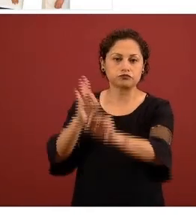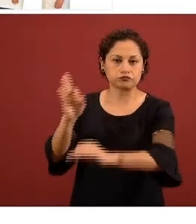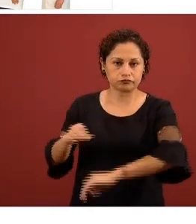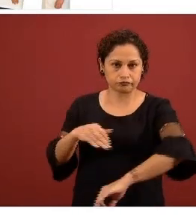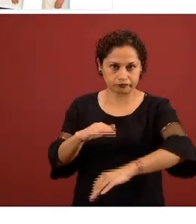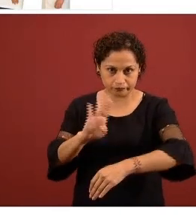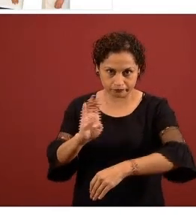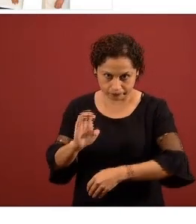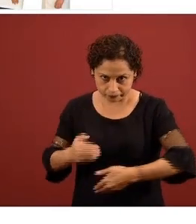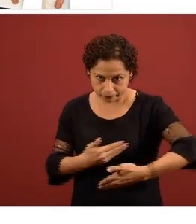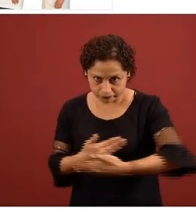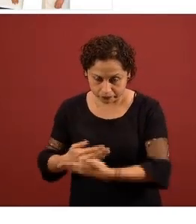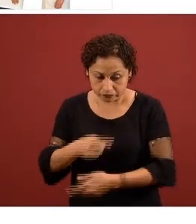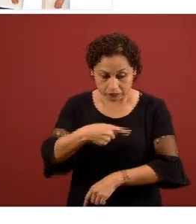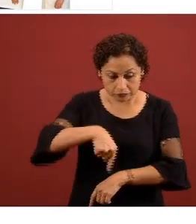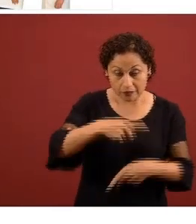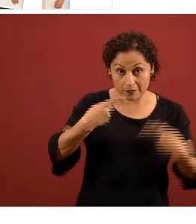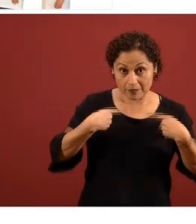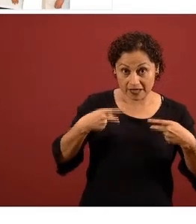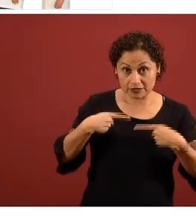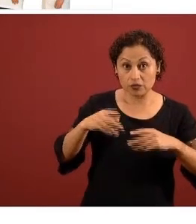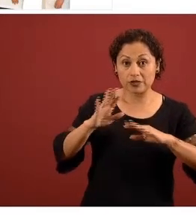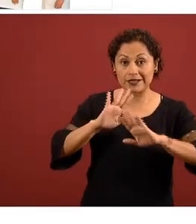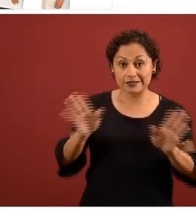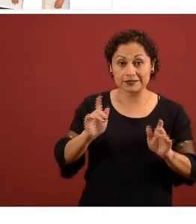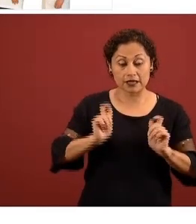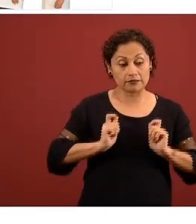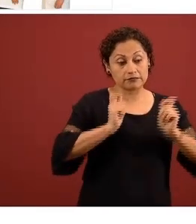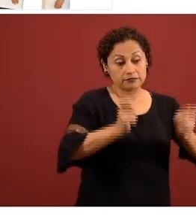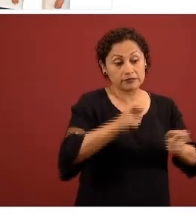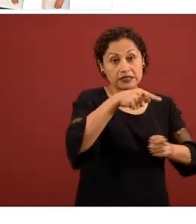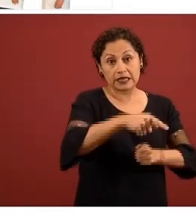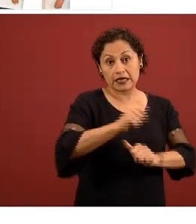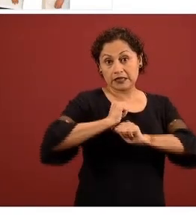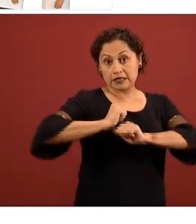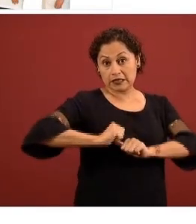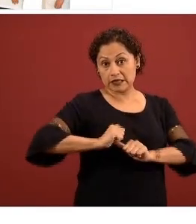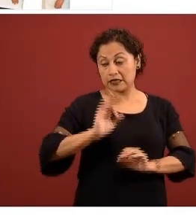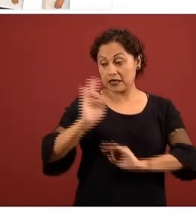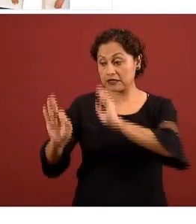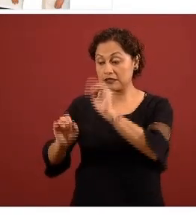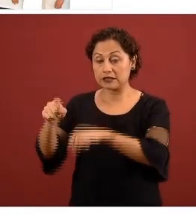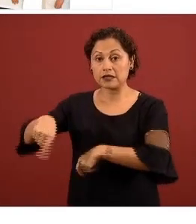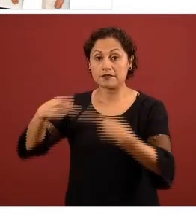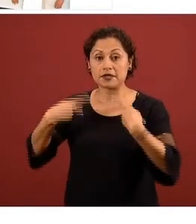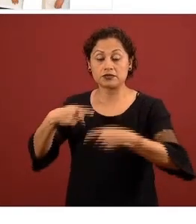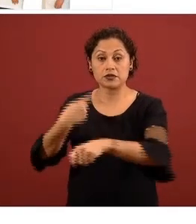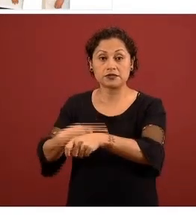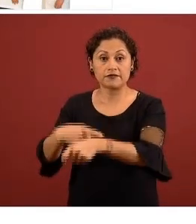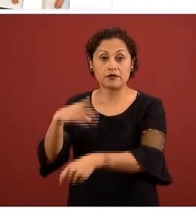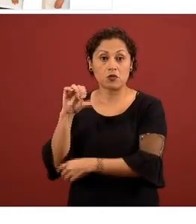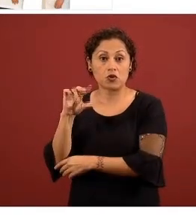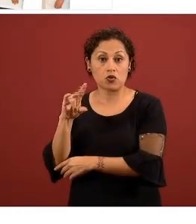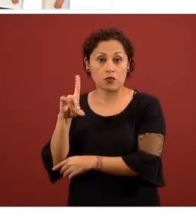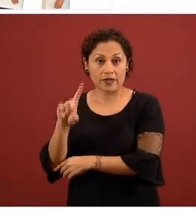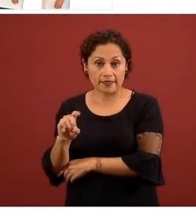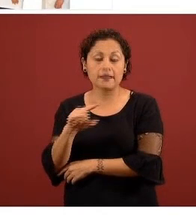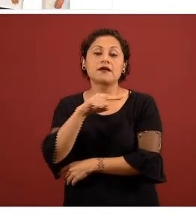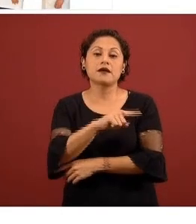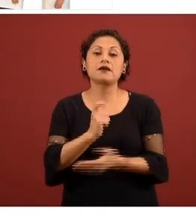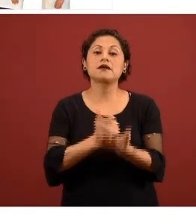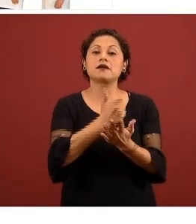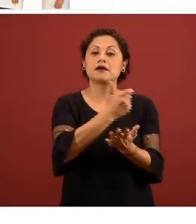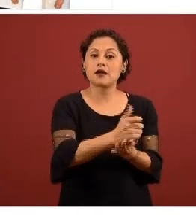también va a atender a pacientes con COVID, también se le dará la parte proporcional hasta ajustar el